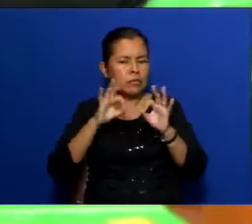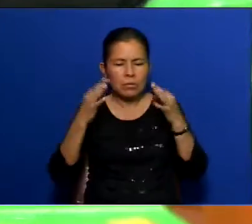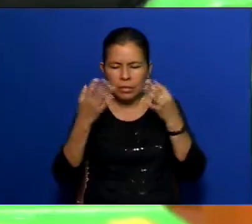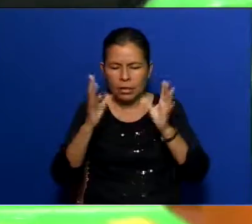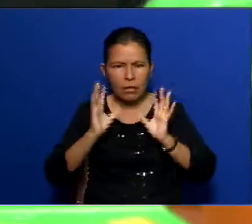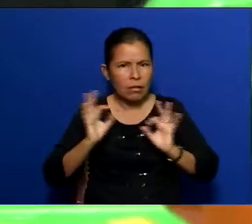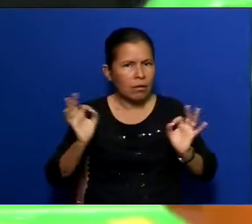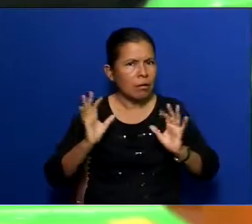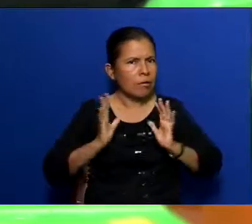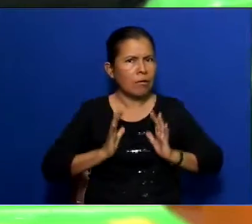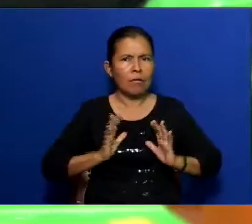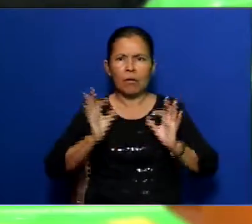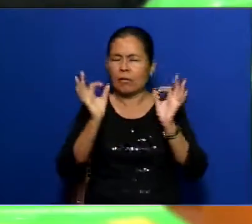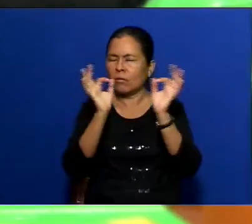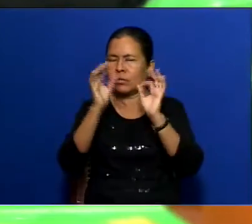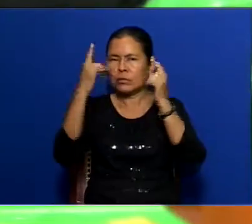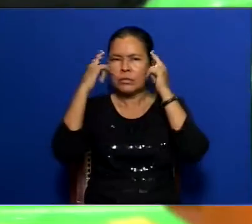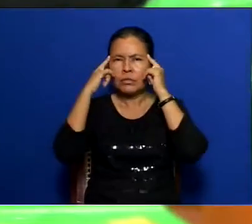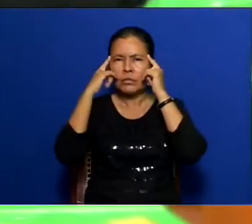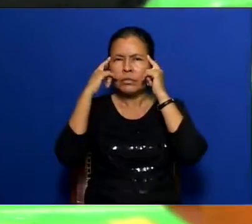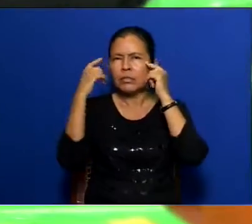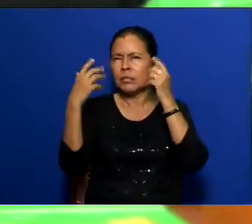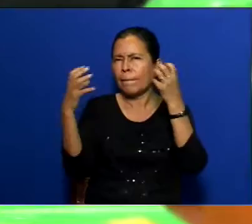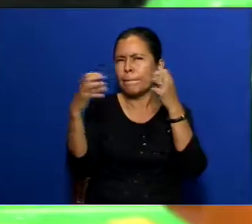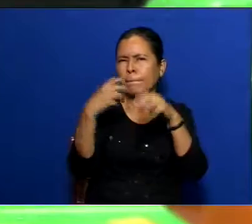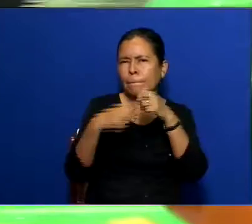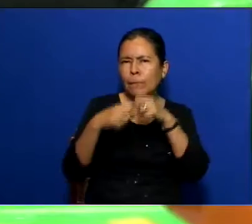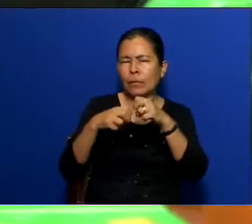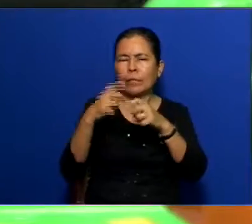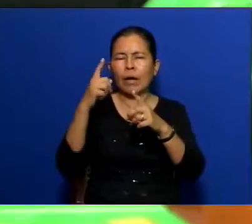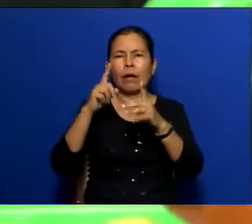anatómicas, con la pericia psicológica se ha logrado